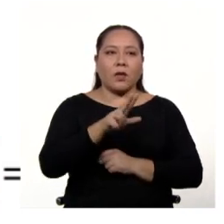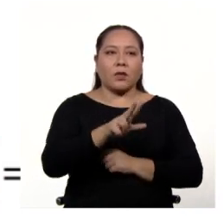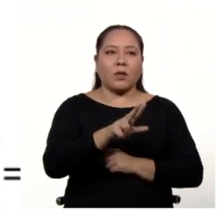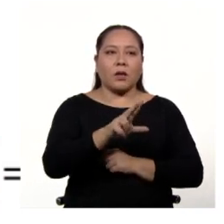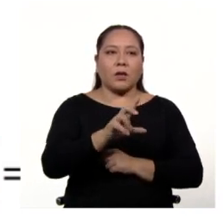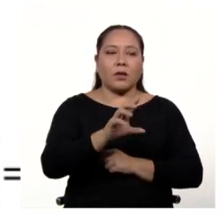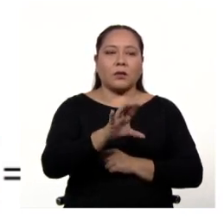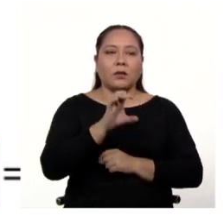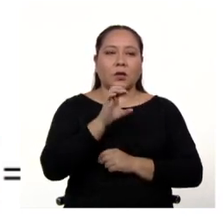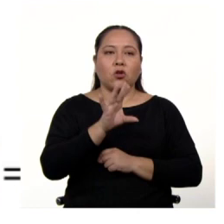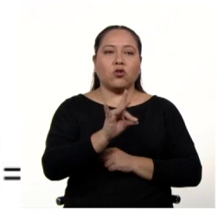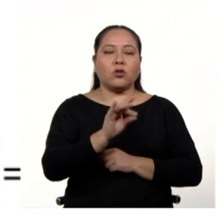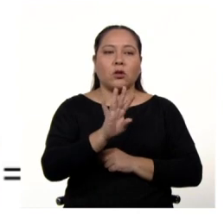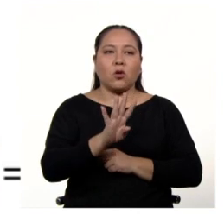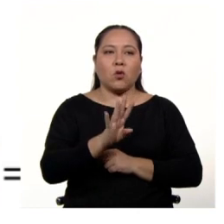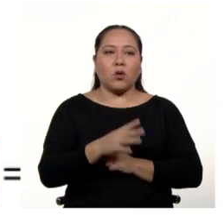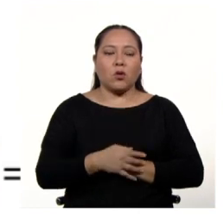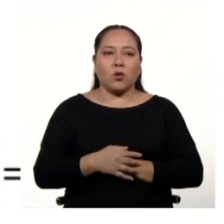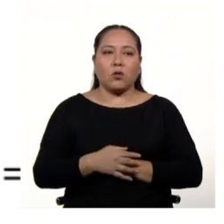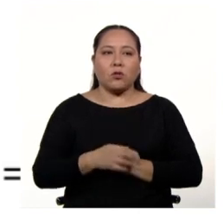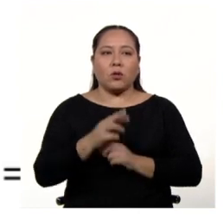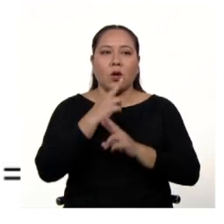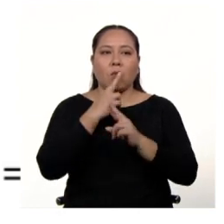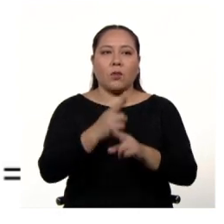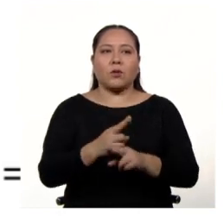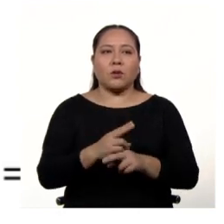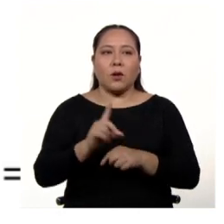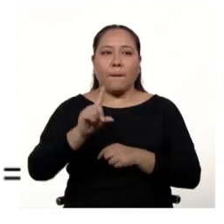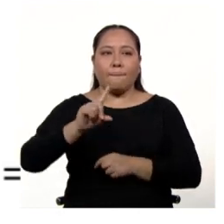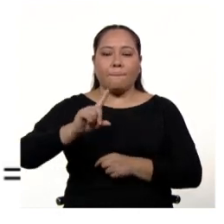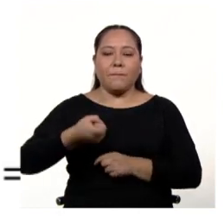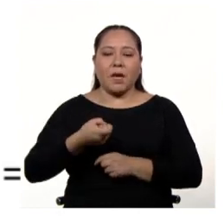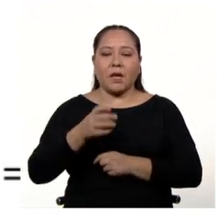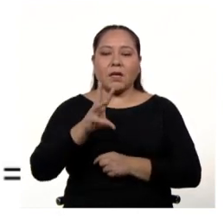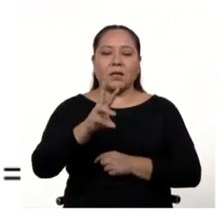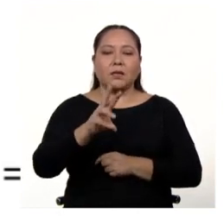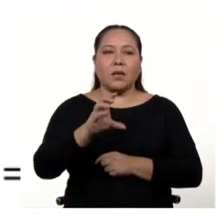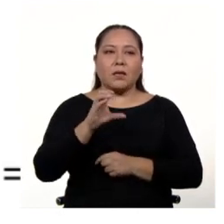16.384, obteniendo como resultado